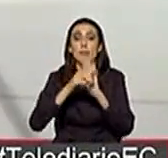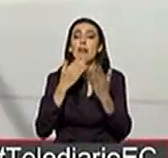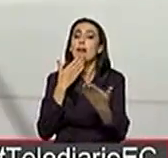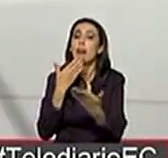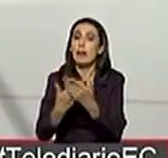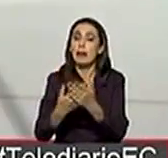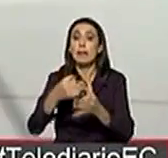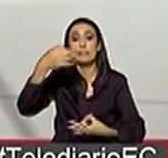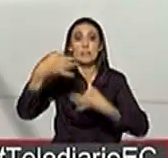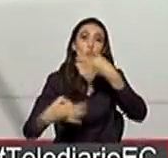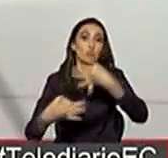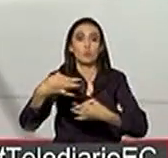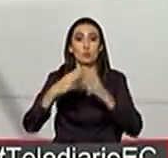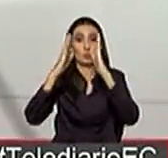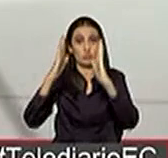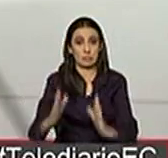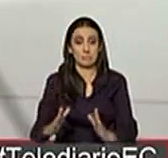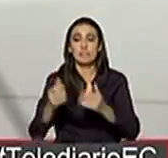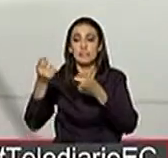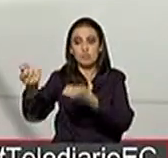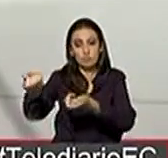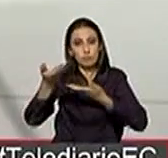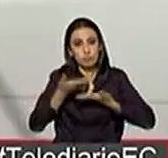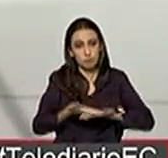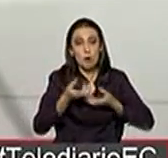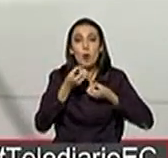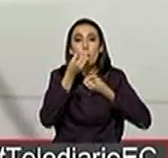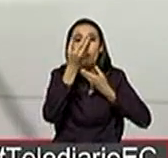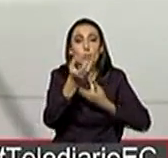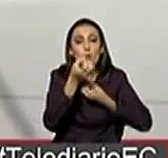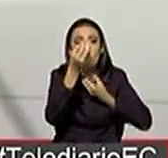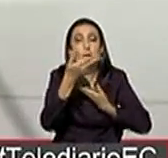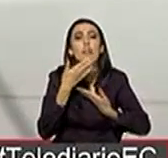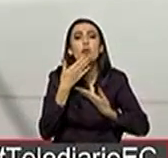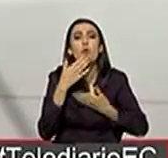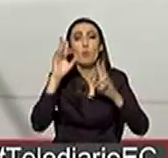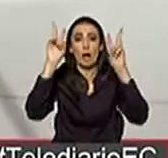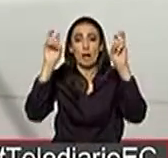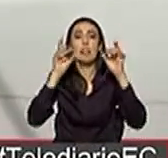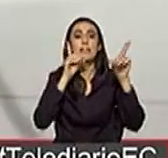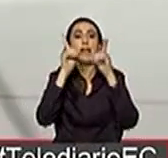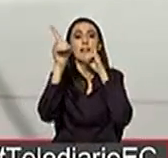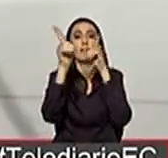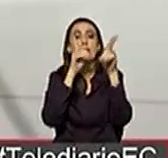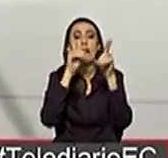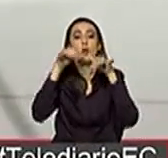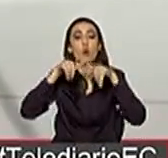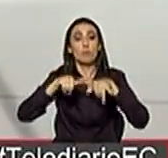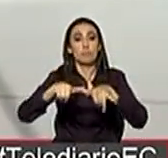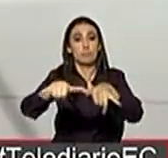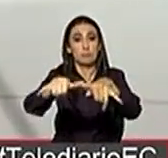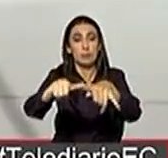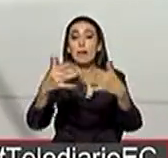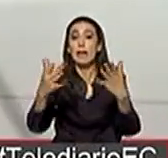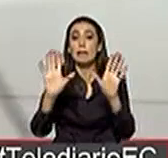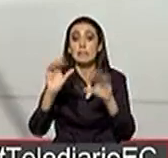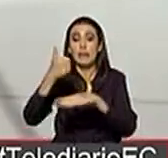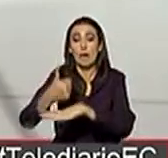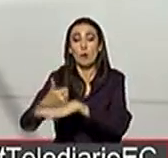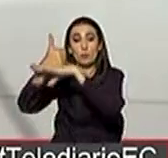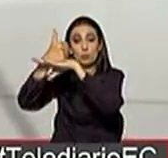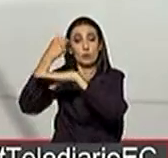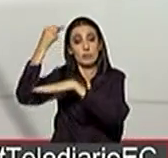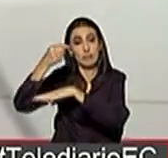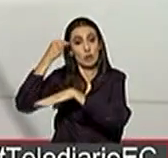al jurista a gabriel galán - por ofrecernos su punto de vista sobre este proceso de diálogo que se está llevando a cabo entre las autoridades